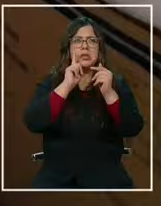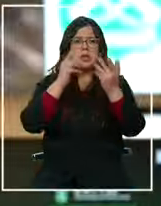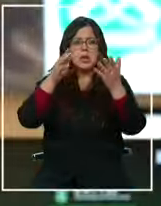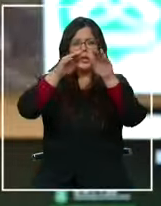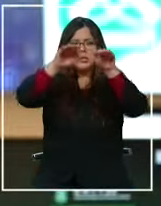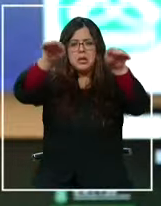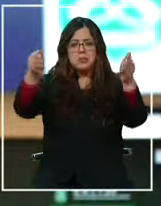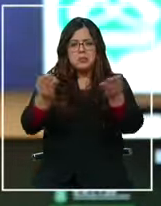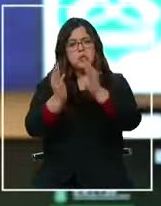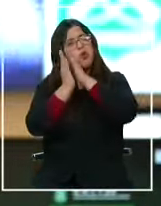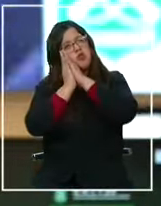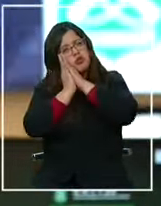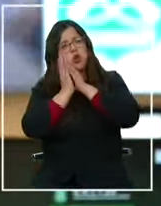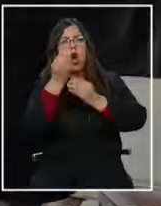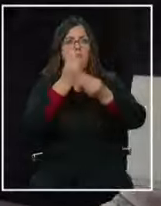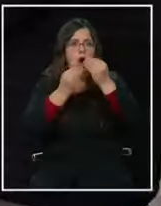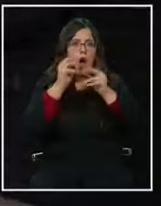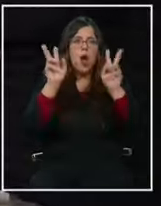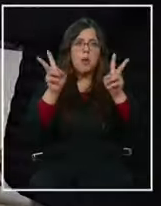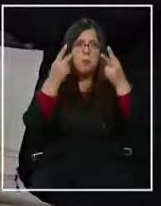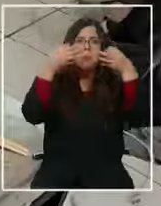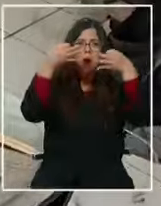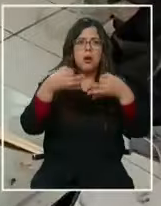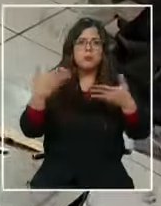tenía comida, todo para poder subsistir.